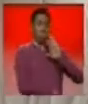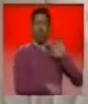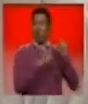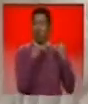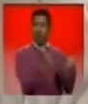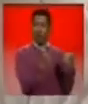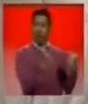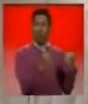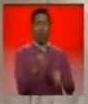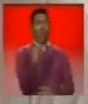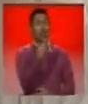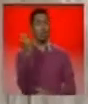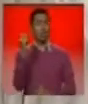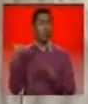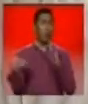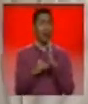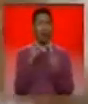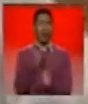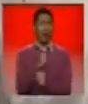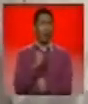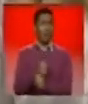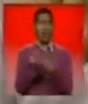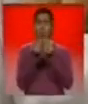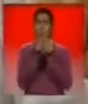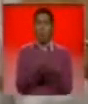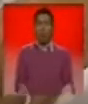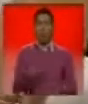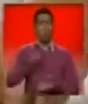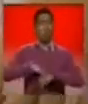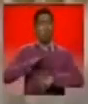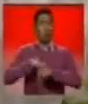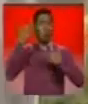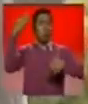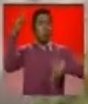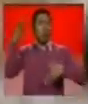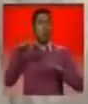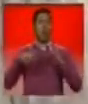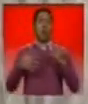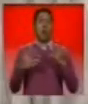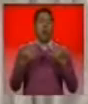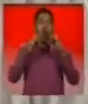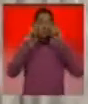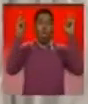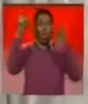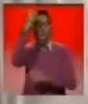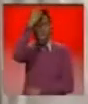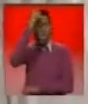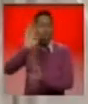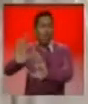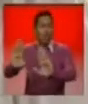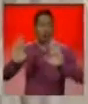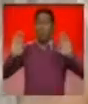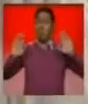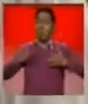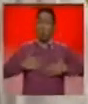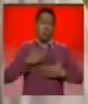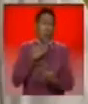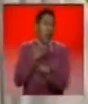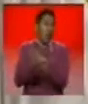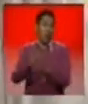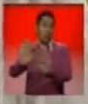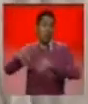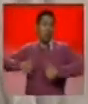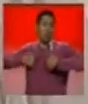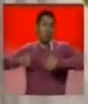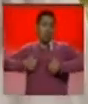netos, 200.000 empleos. Por sus políticas de austeridad, de privilegiar la deuda, etcétera. Así que solo tengo palabras de gratitud.